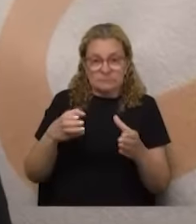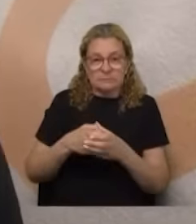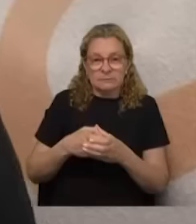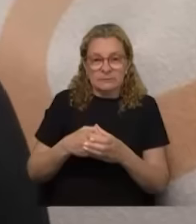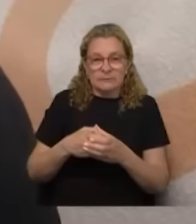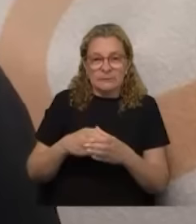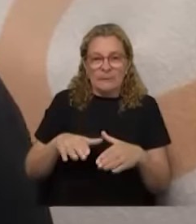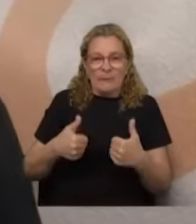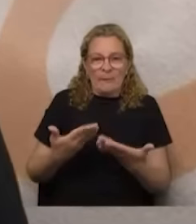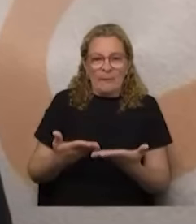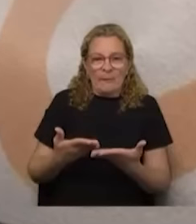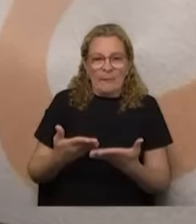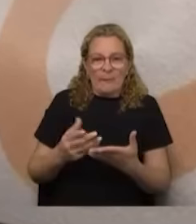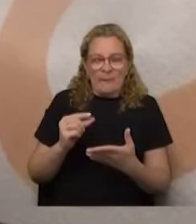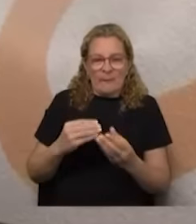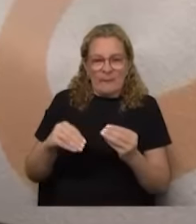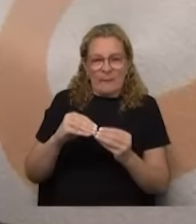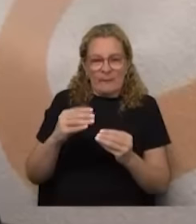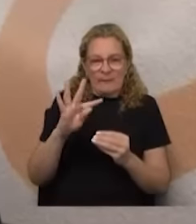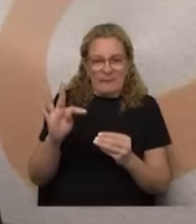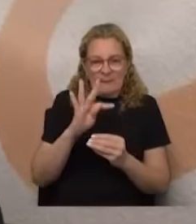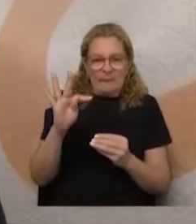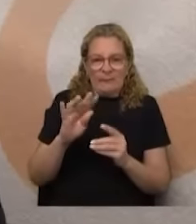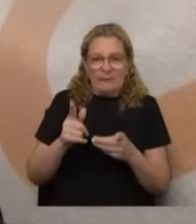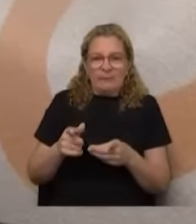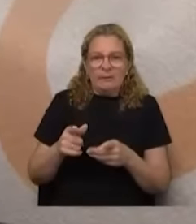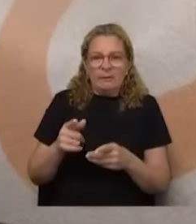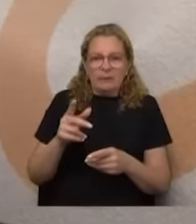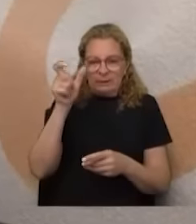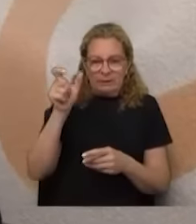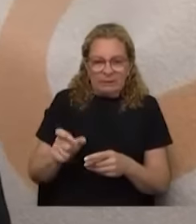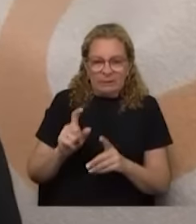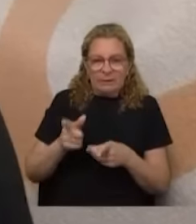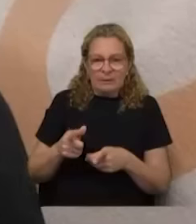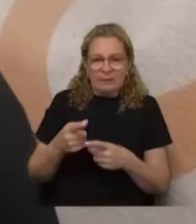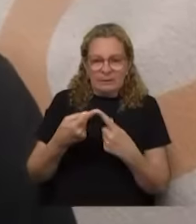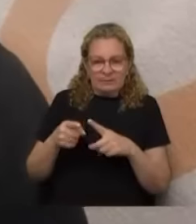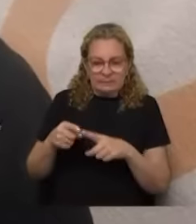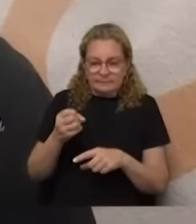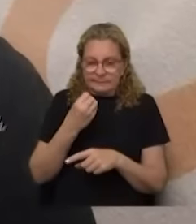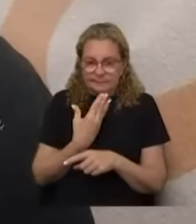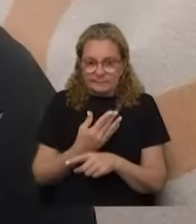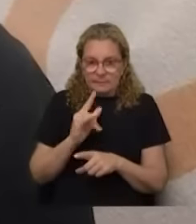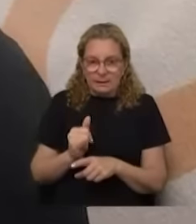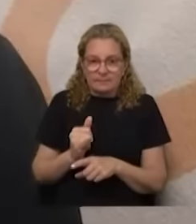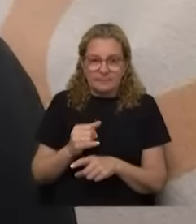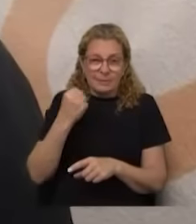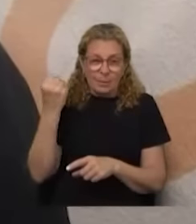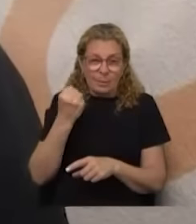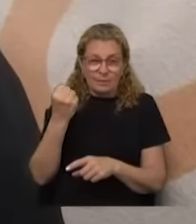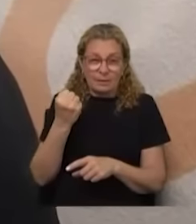dotarlo de un poco más de tecnología aparte de recursos humanos bueno de hacer ciertas mejoras que son